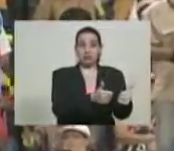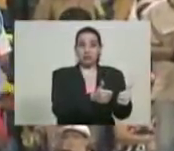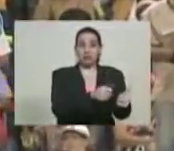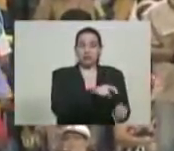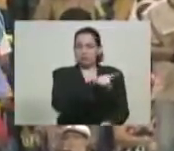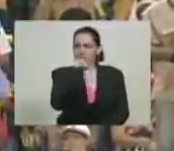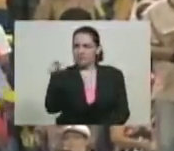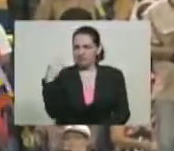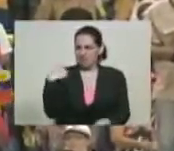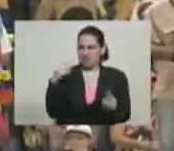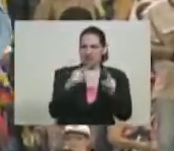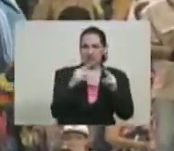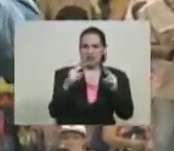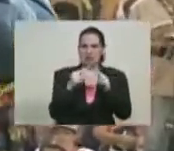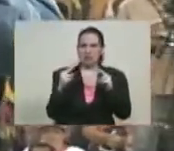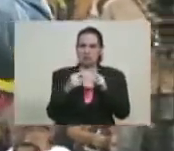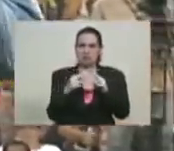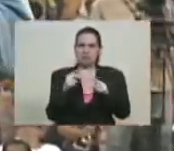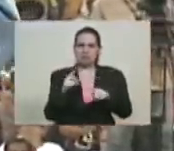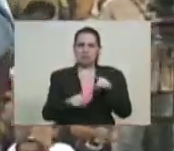¿Ustedes lo conocen?